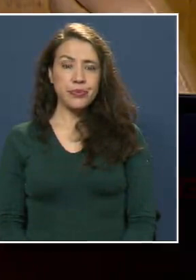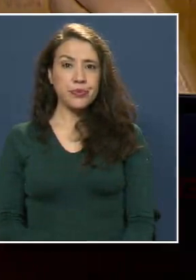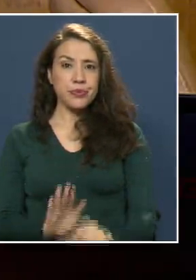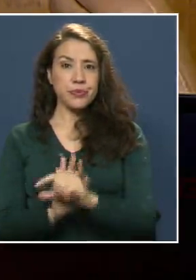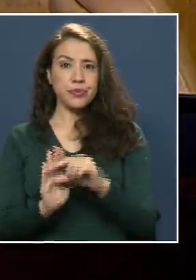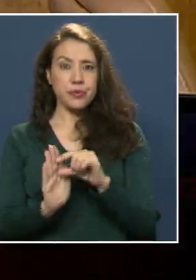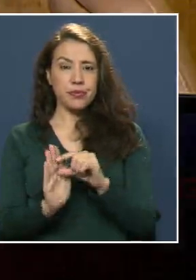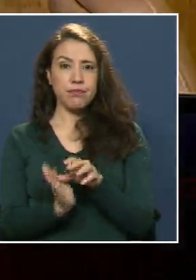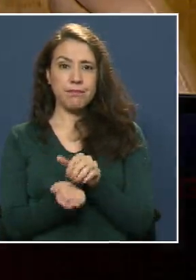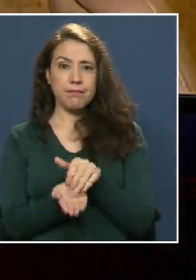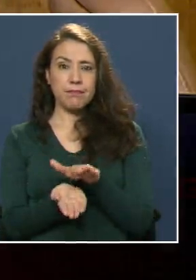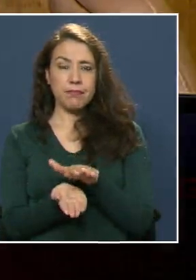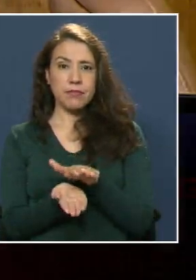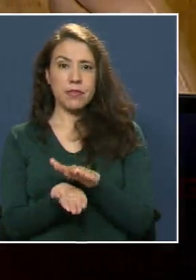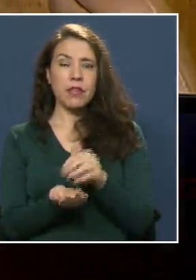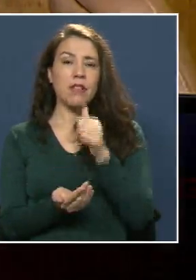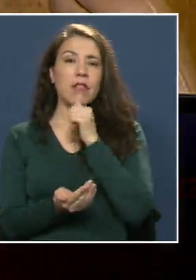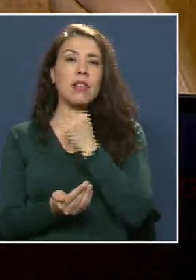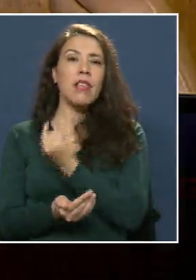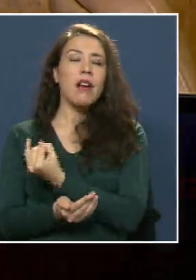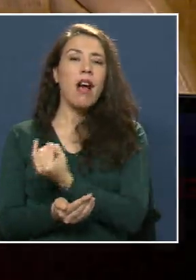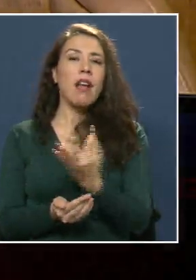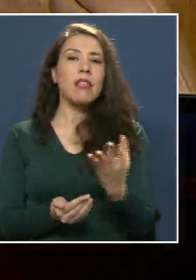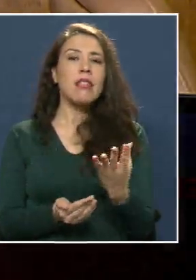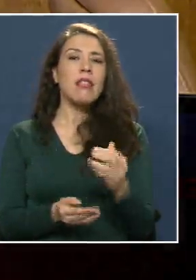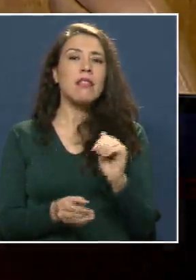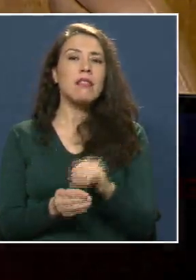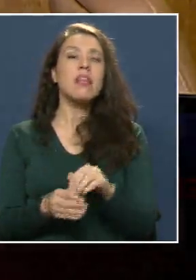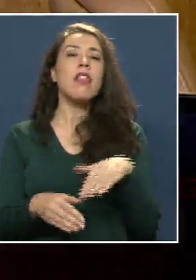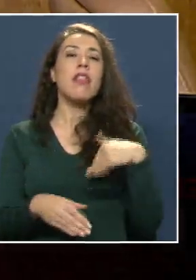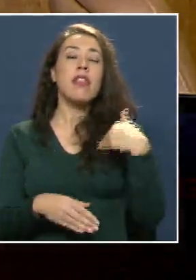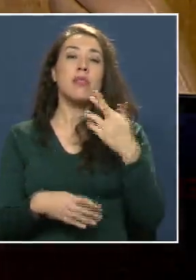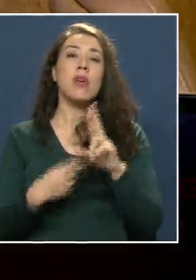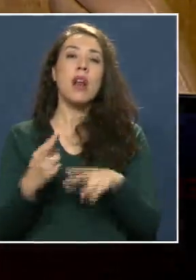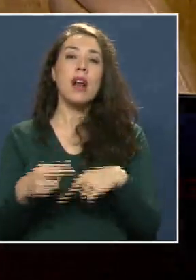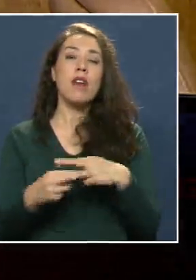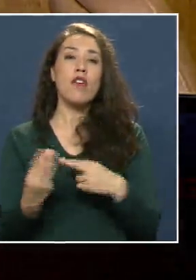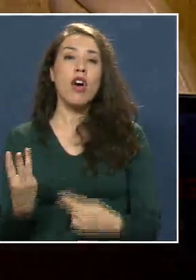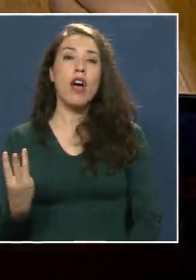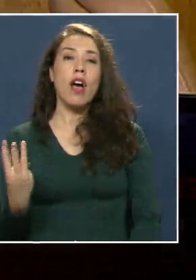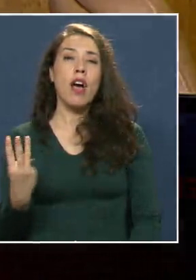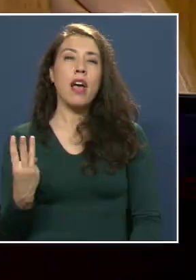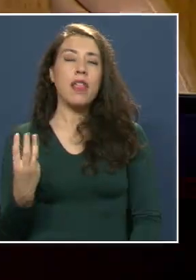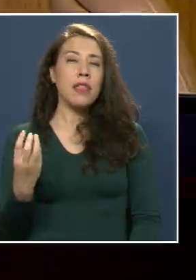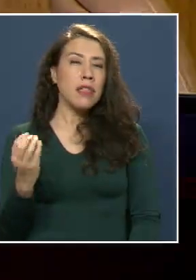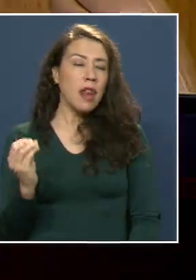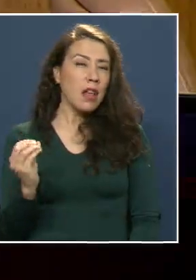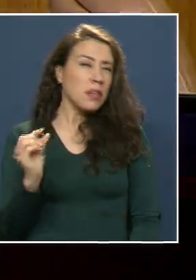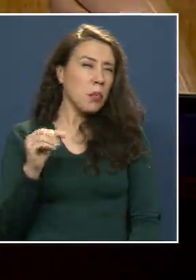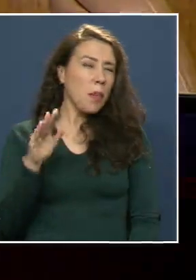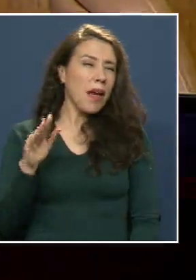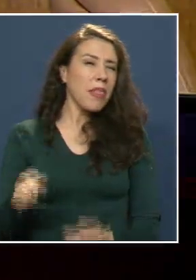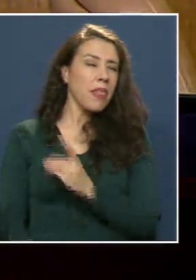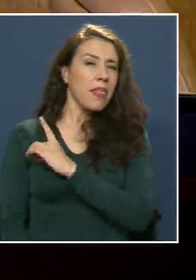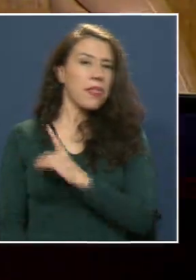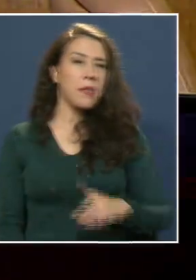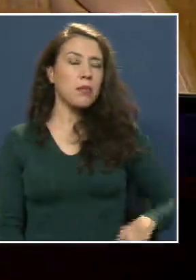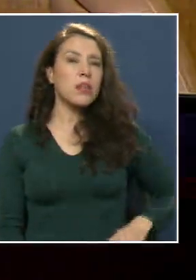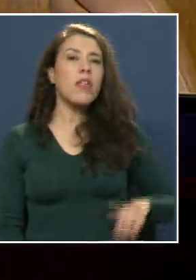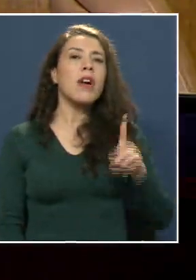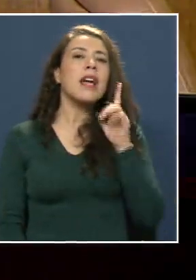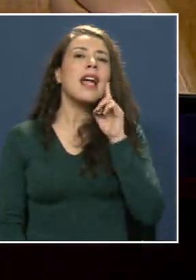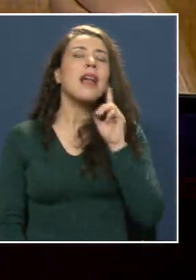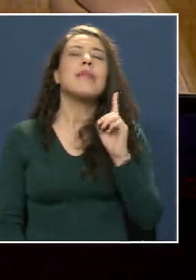fue rechazada por falta de quórum y que fue renovada por 30 y más diputados, encabezada